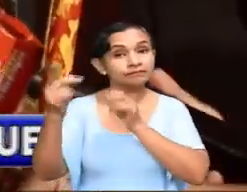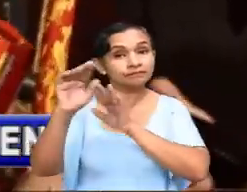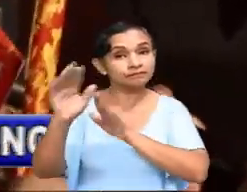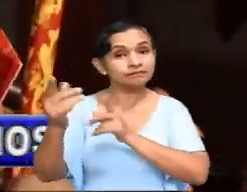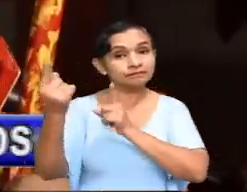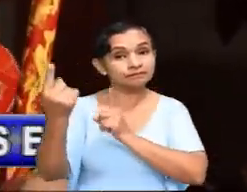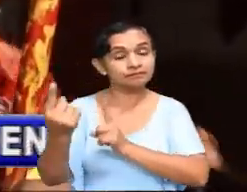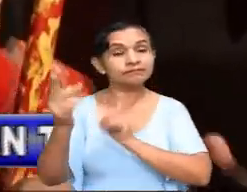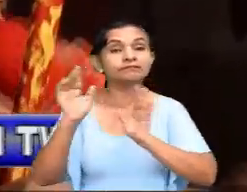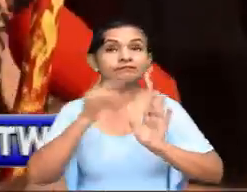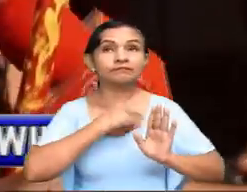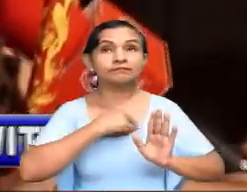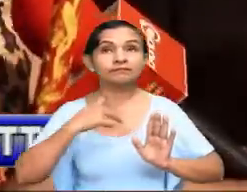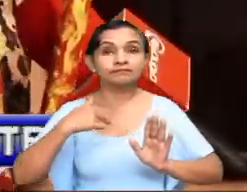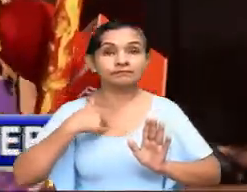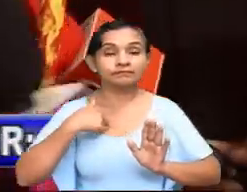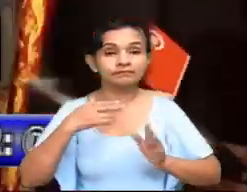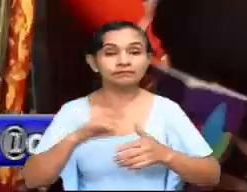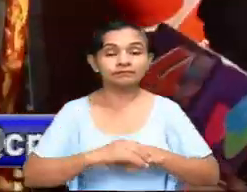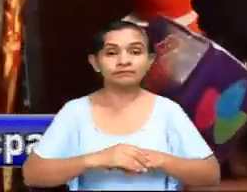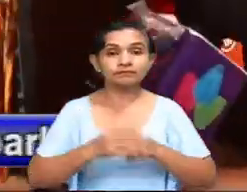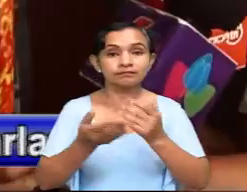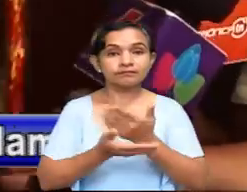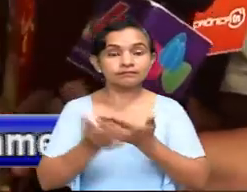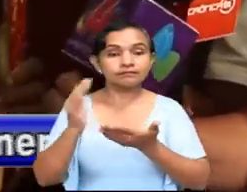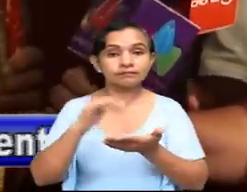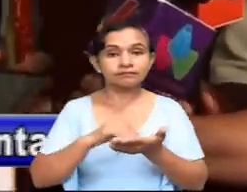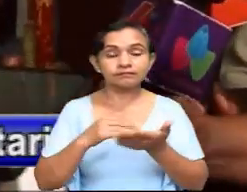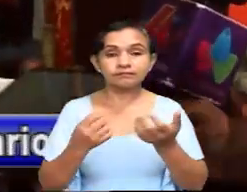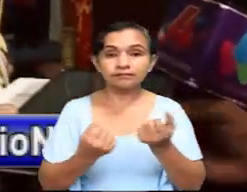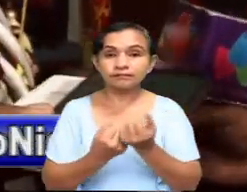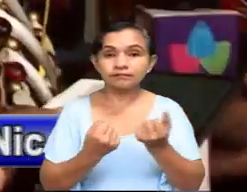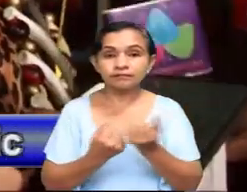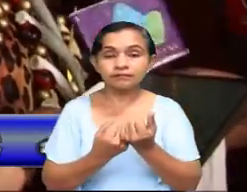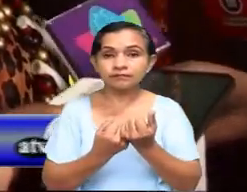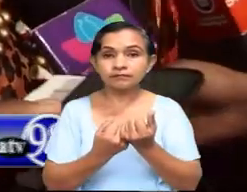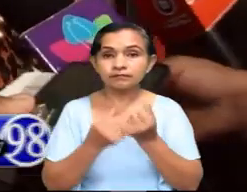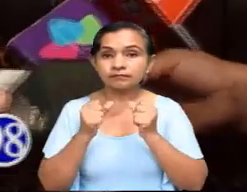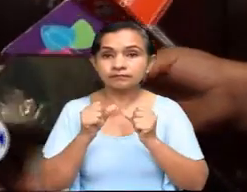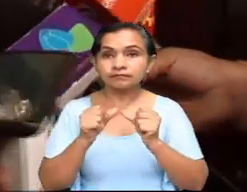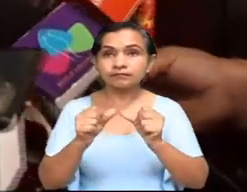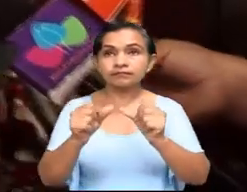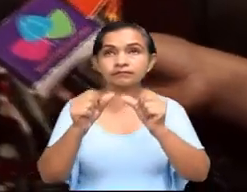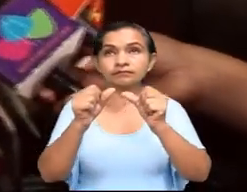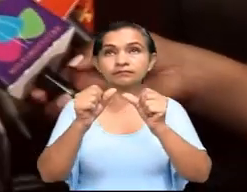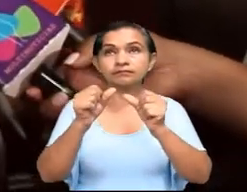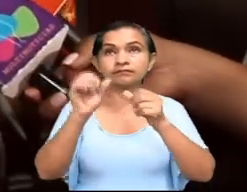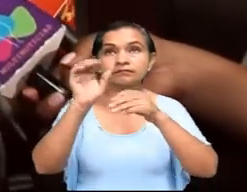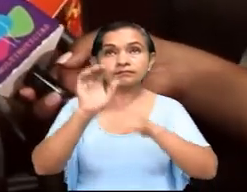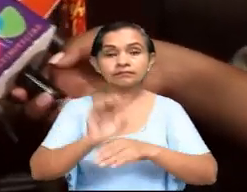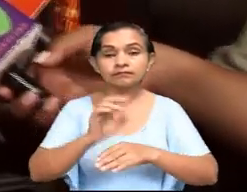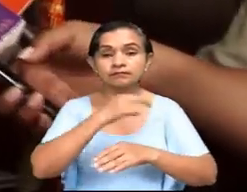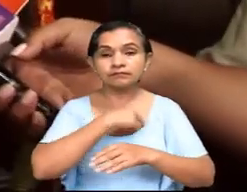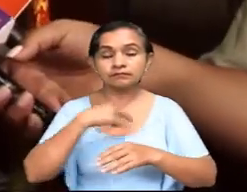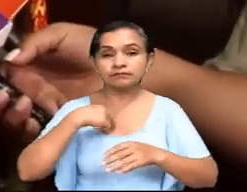Eso le aseguro. Don Oscar, una vez más tiene el respaldo de las autoridades para seguir esta hermosa tradición que usted ha